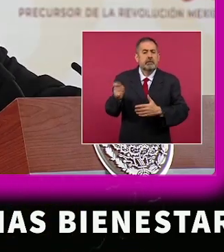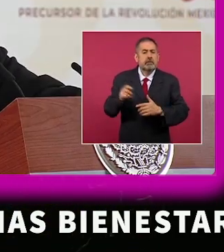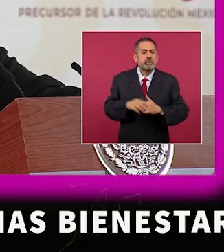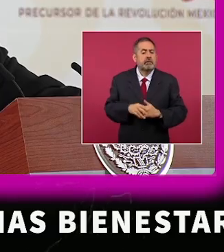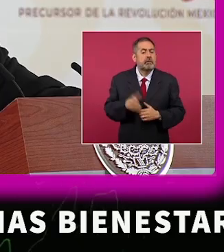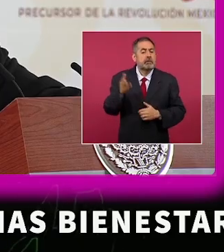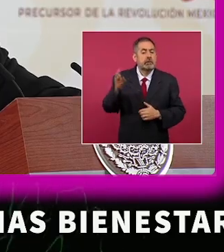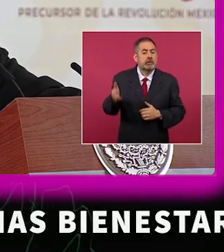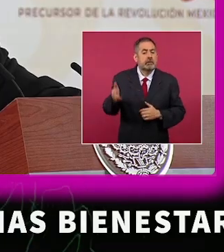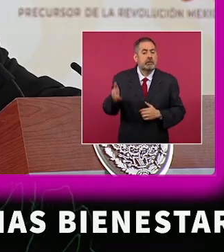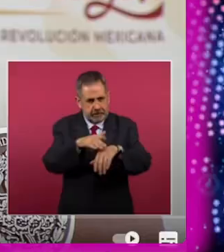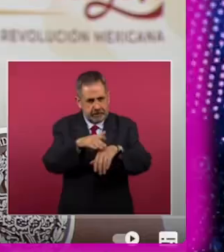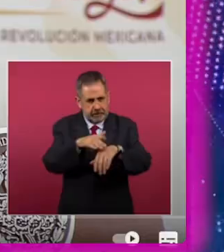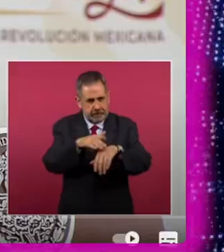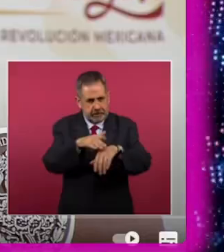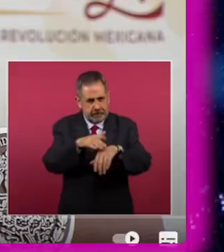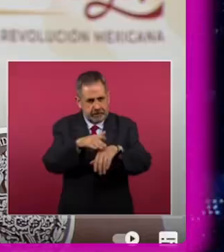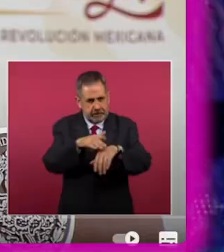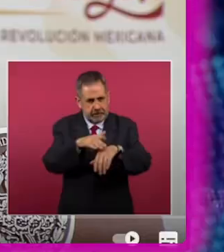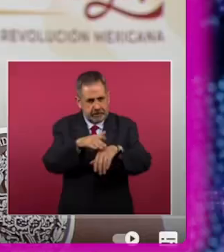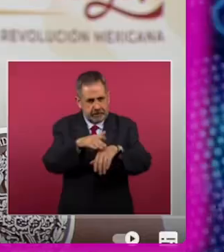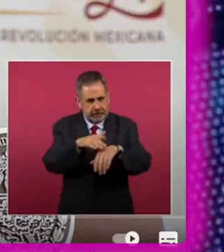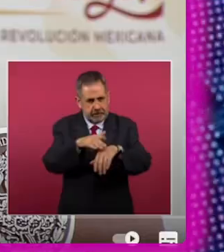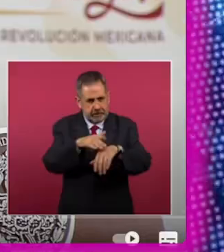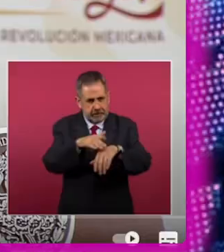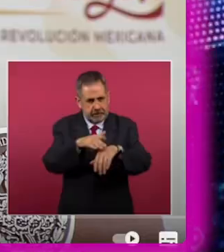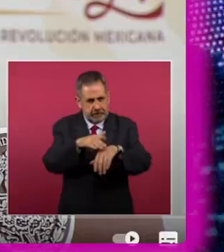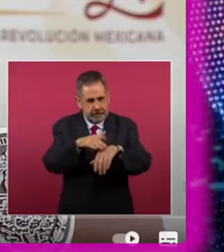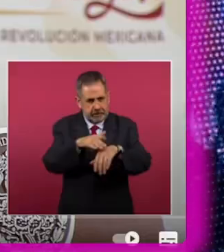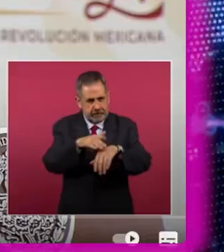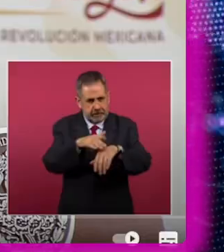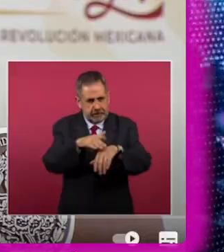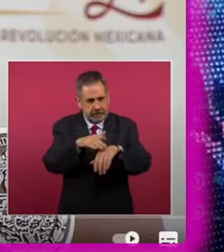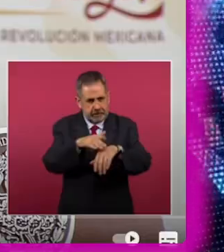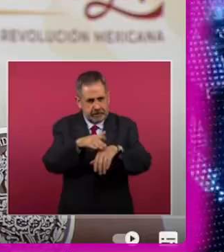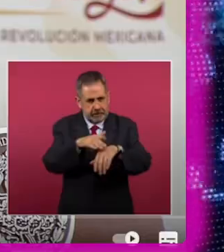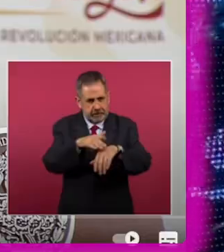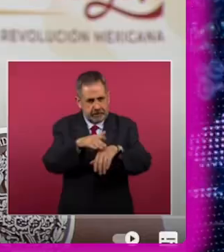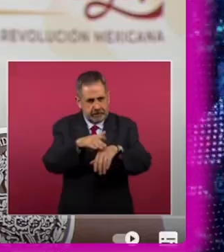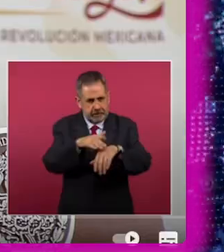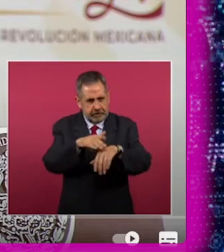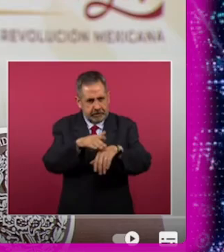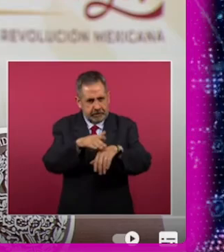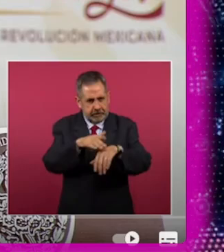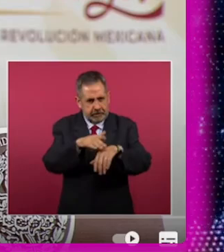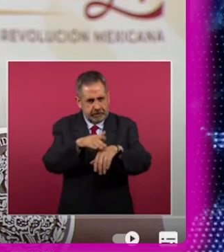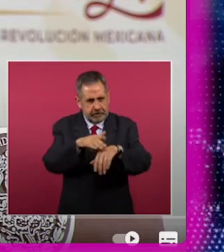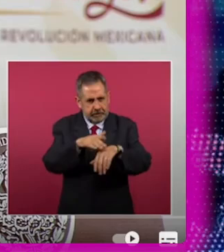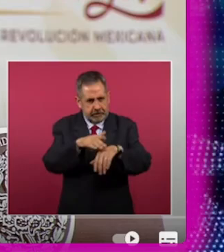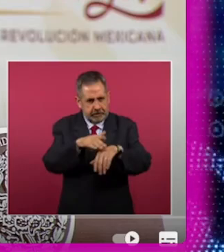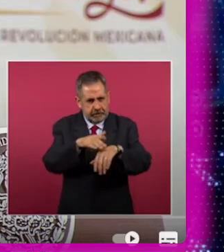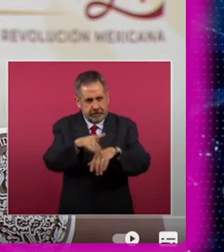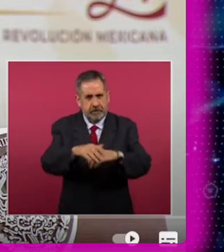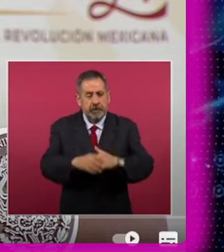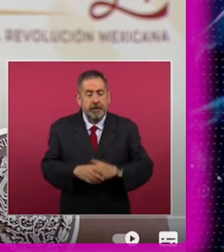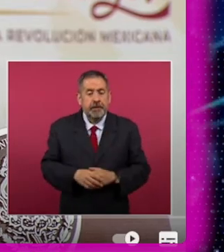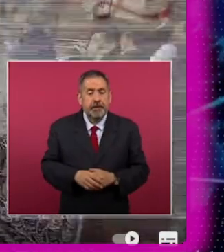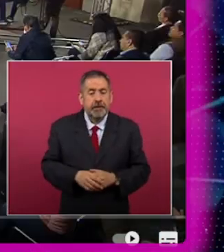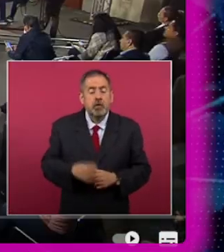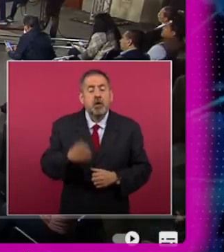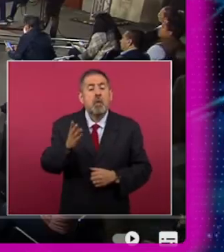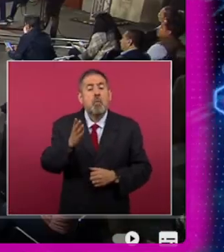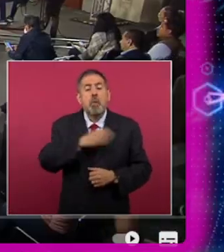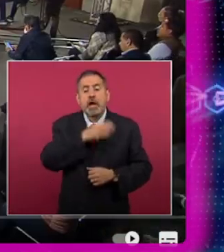que muchísima, muchísima atención a esta información que a continuación vas a ver. Tenemos una